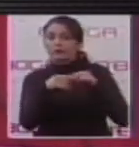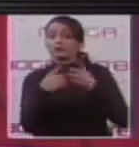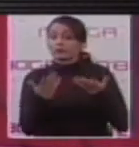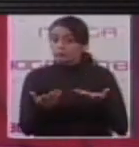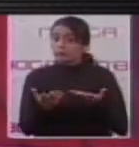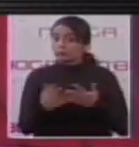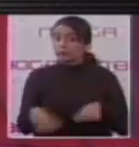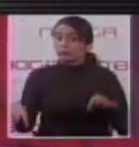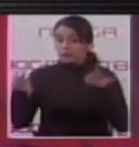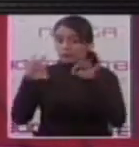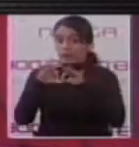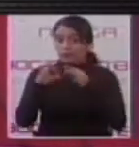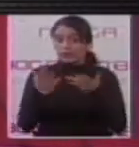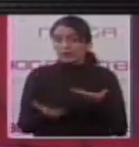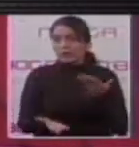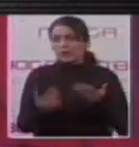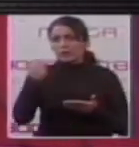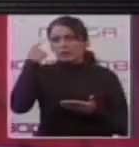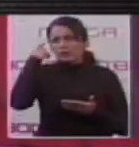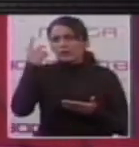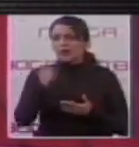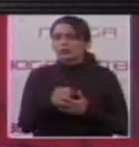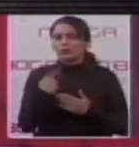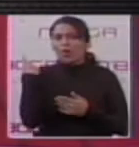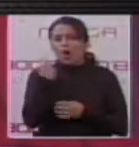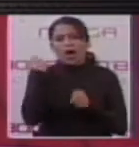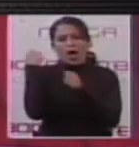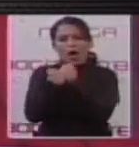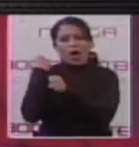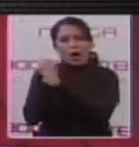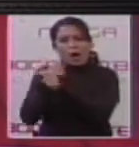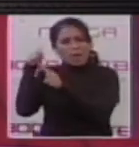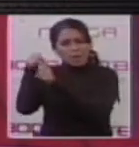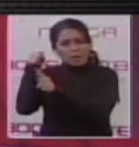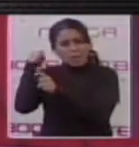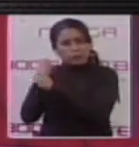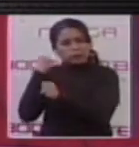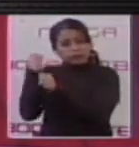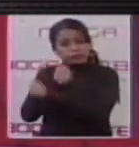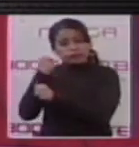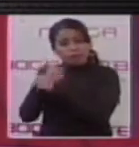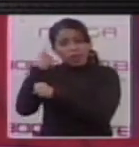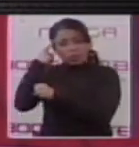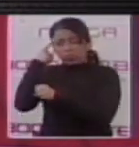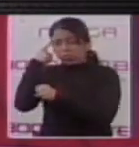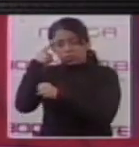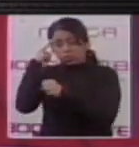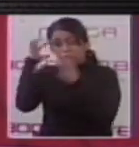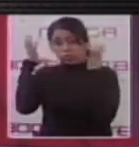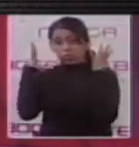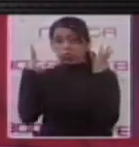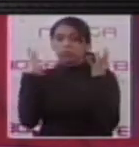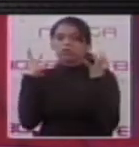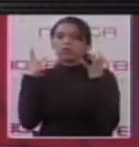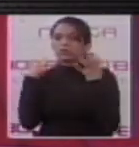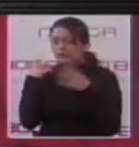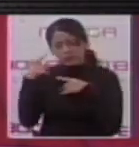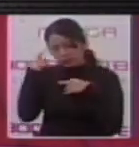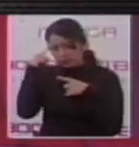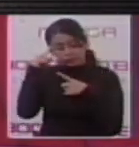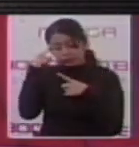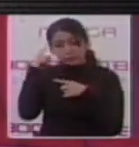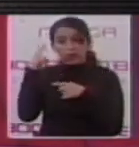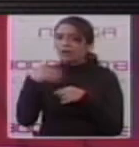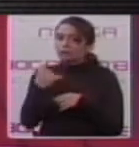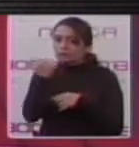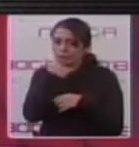es. Si solo nos centramos en el trabajo, llegamos al punto de la fatiga mental, provocando pues toma de decisiones incorrectas que se